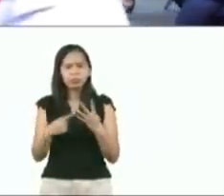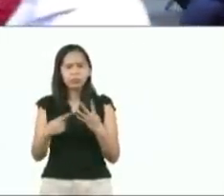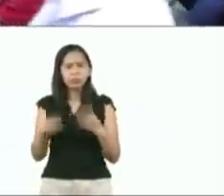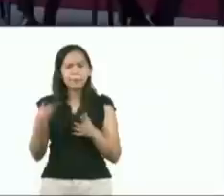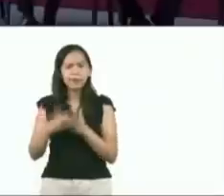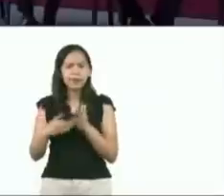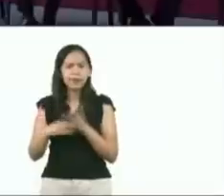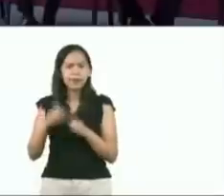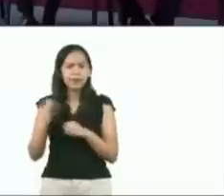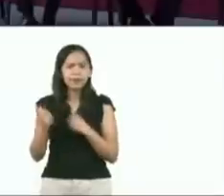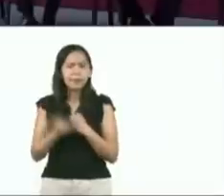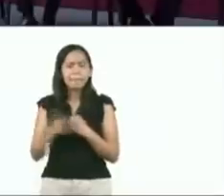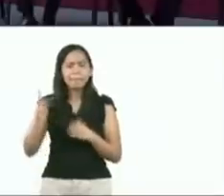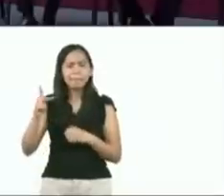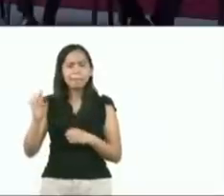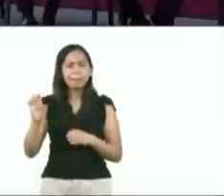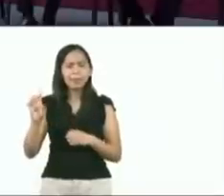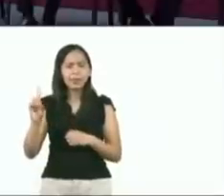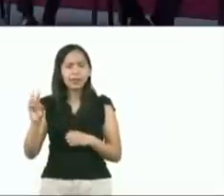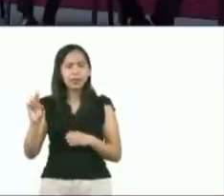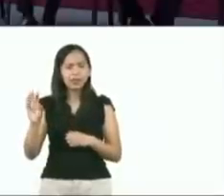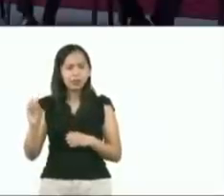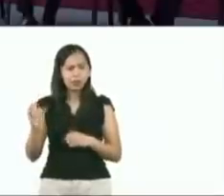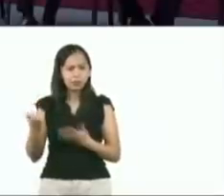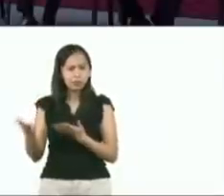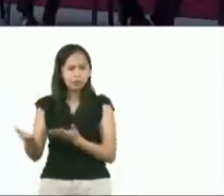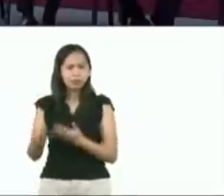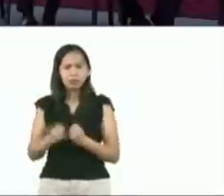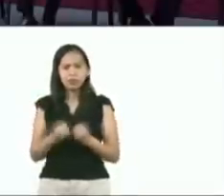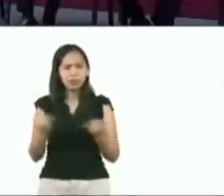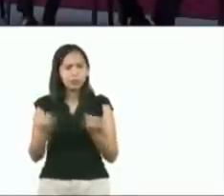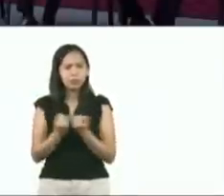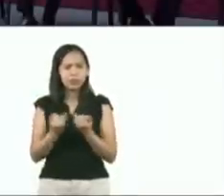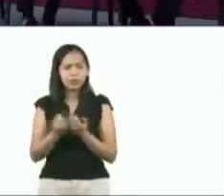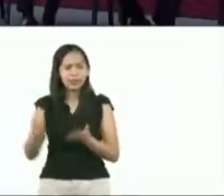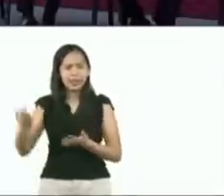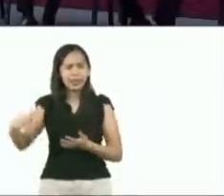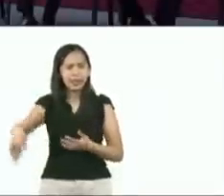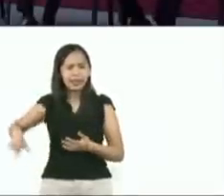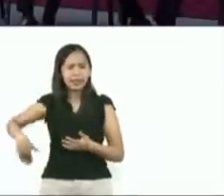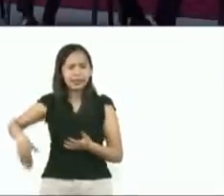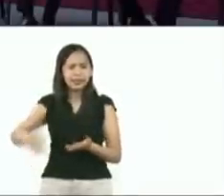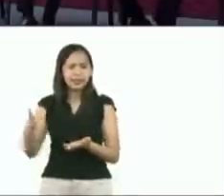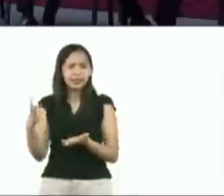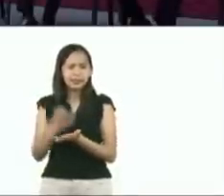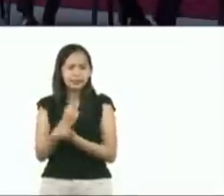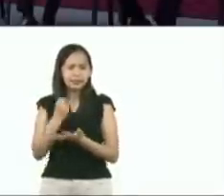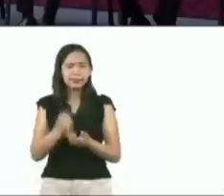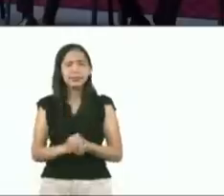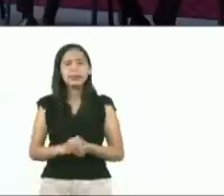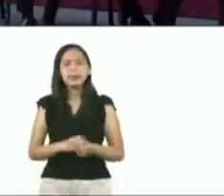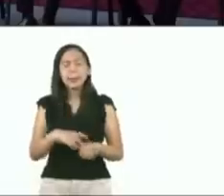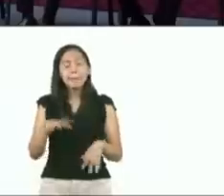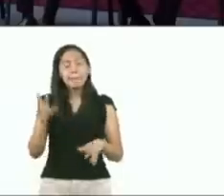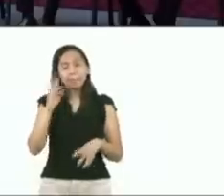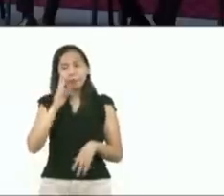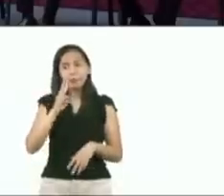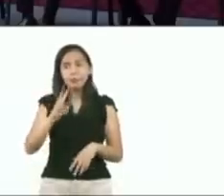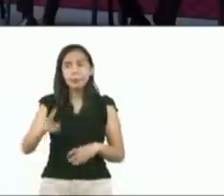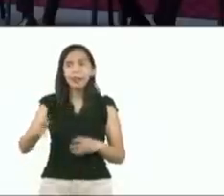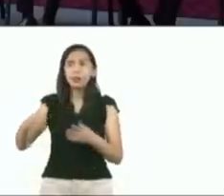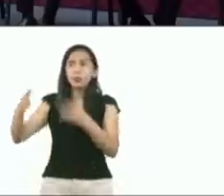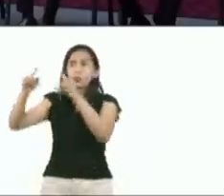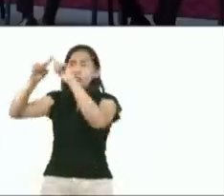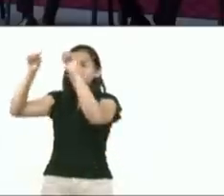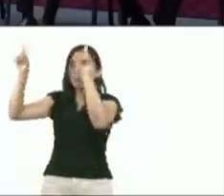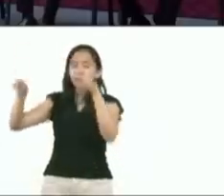Sí, también Pedro Guevara, ex campeón mundial. Se va a montar una gran cartelera con exhibiciones y peleas el 21